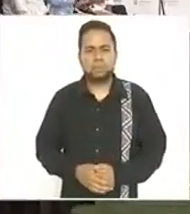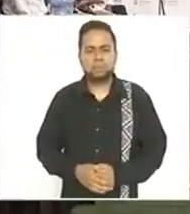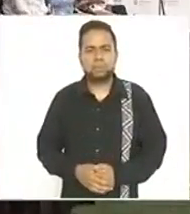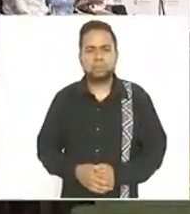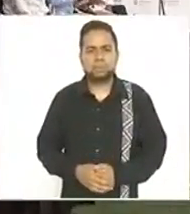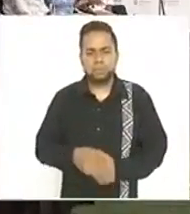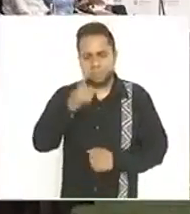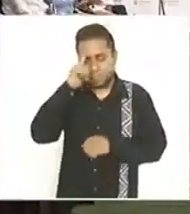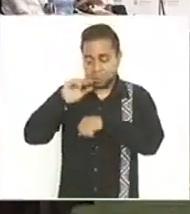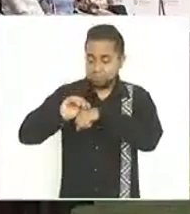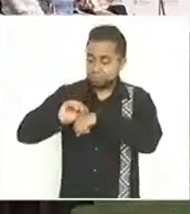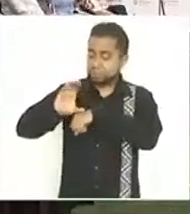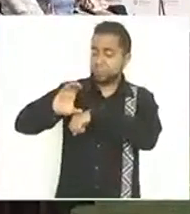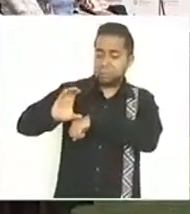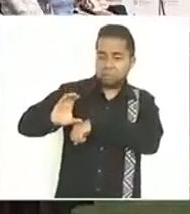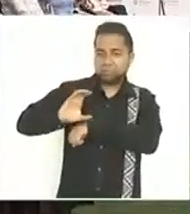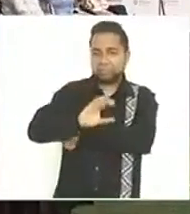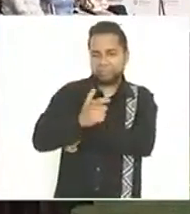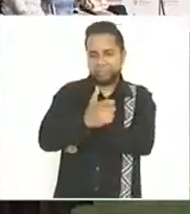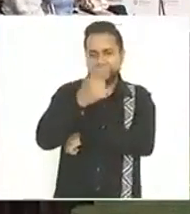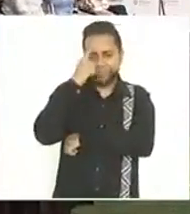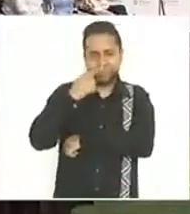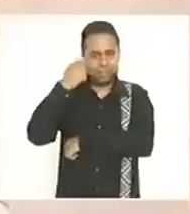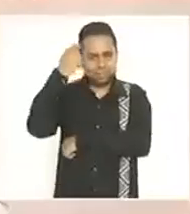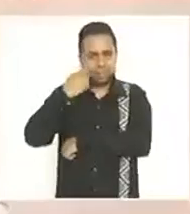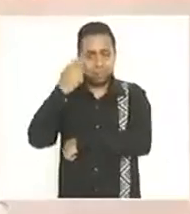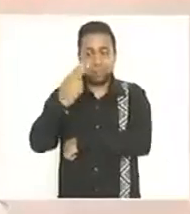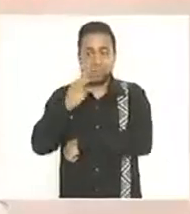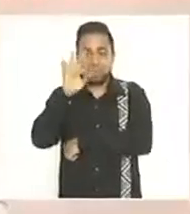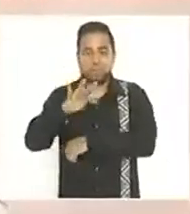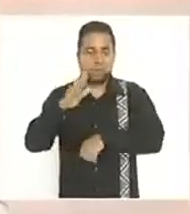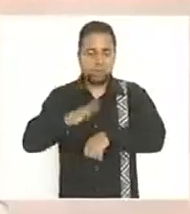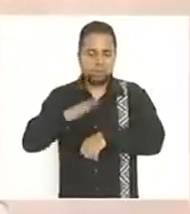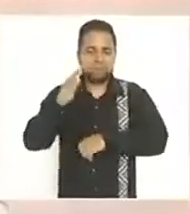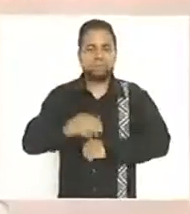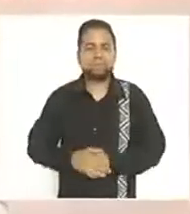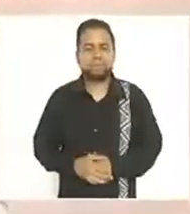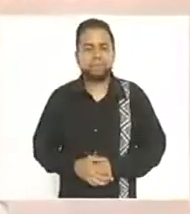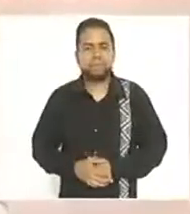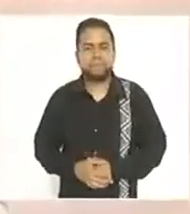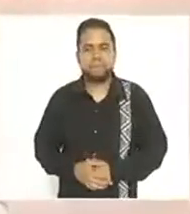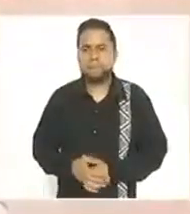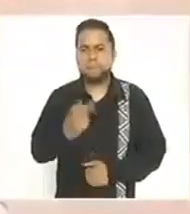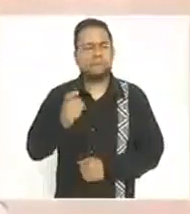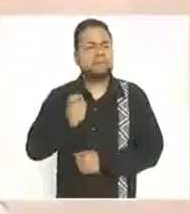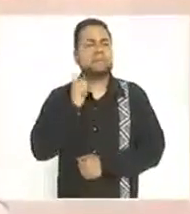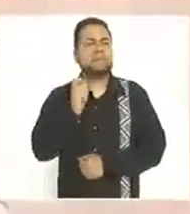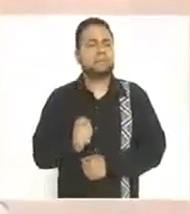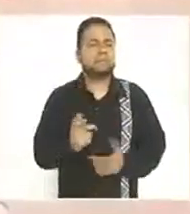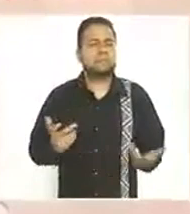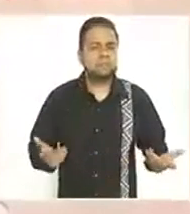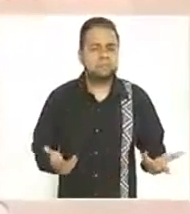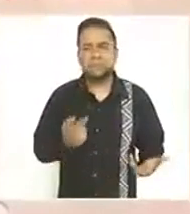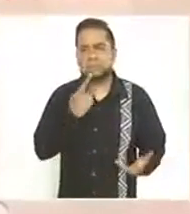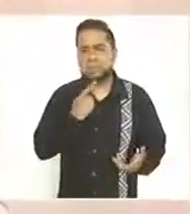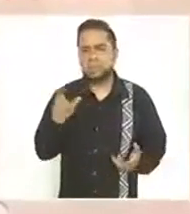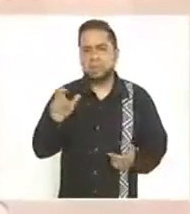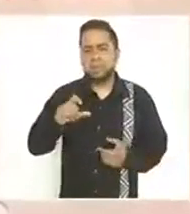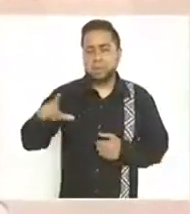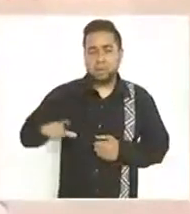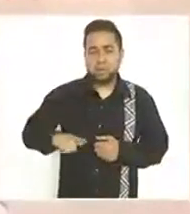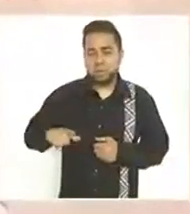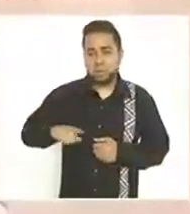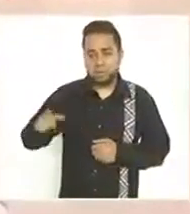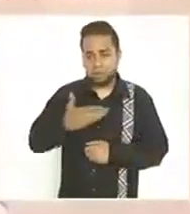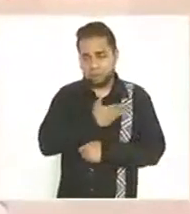de aumento a esa pensión. Eso significará que al final del gobierno